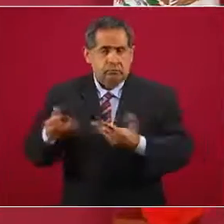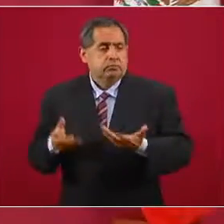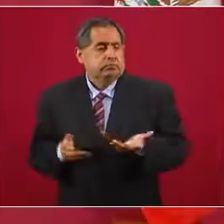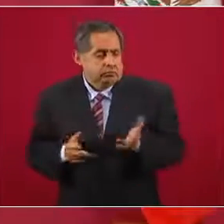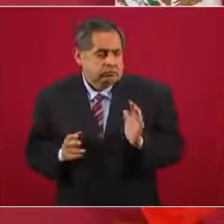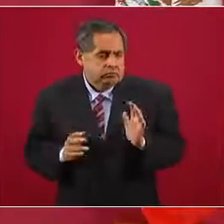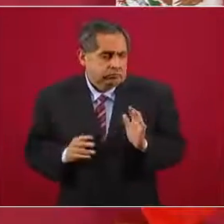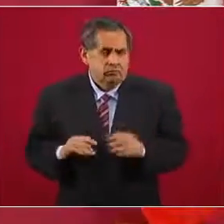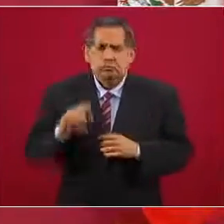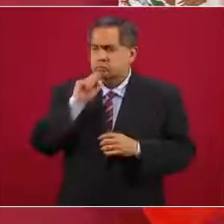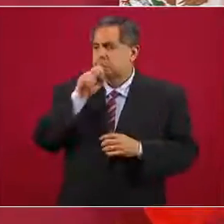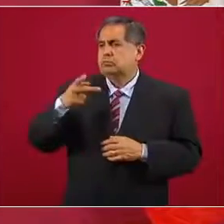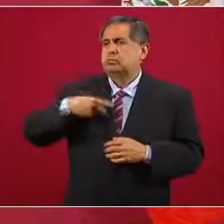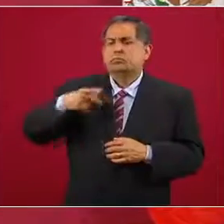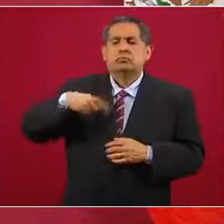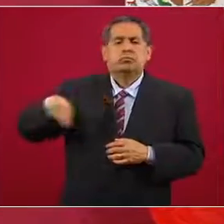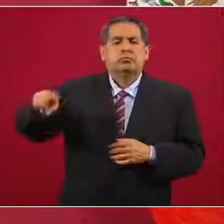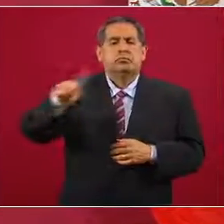gente